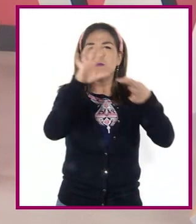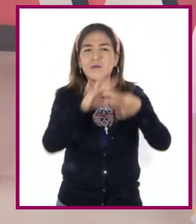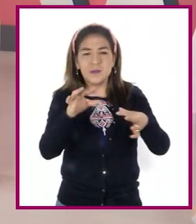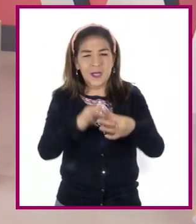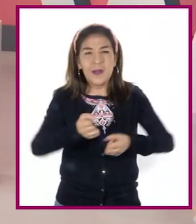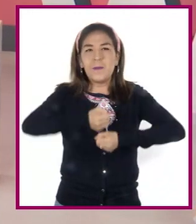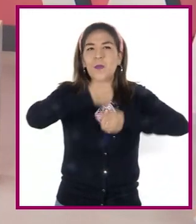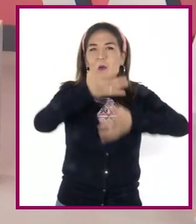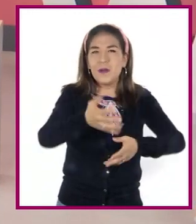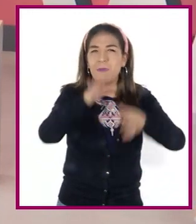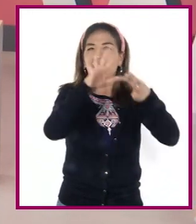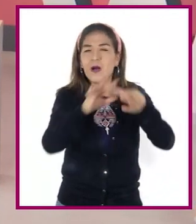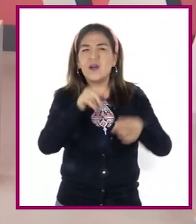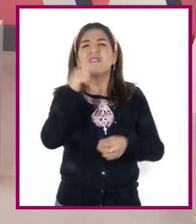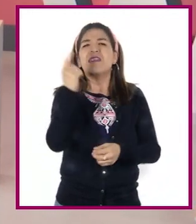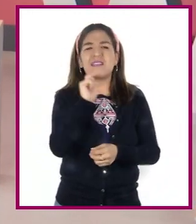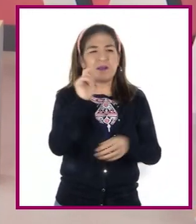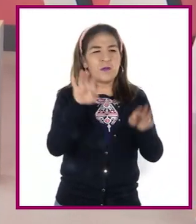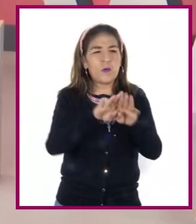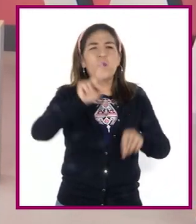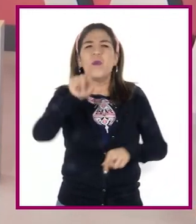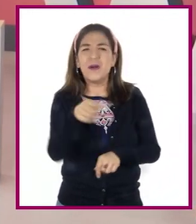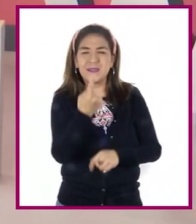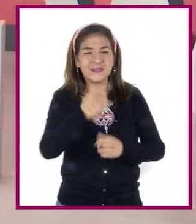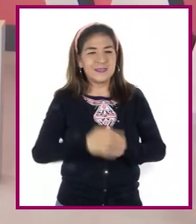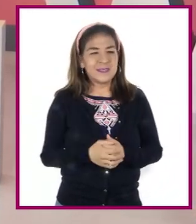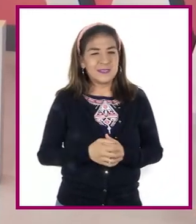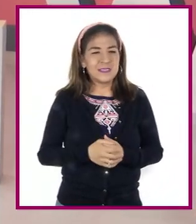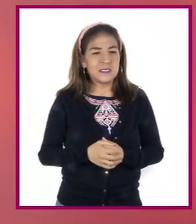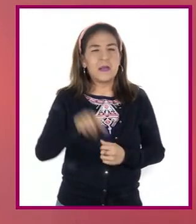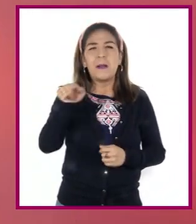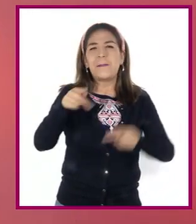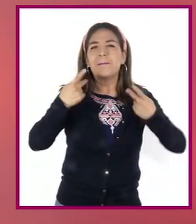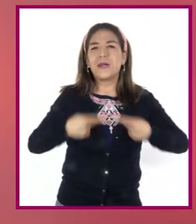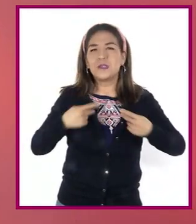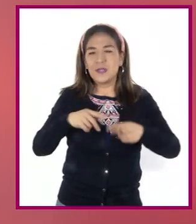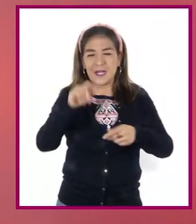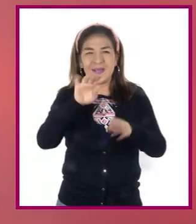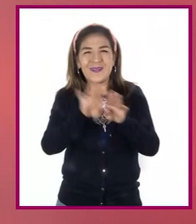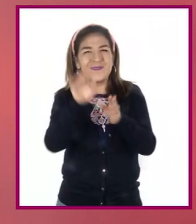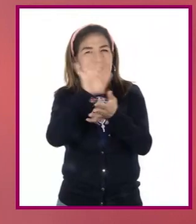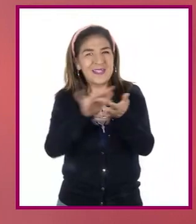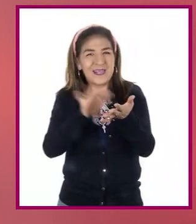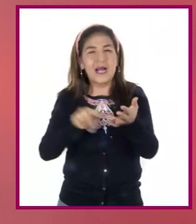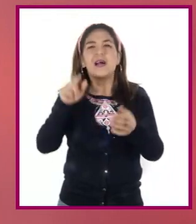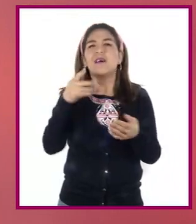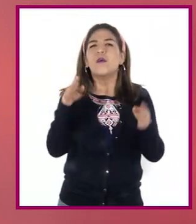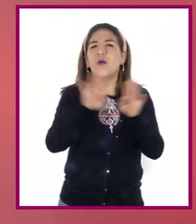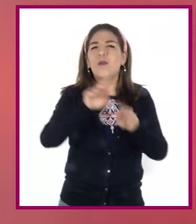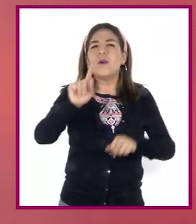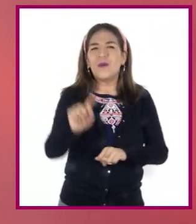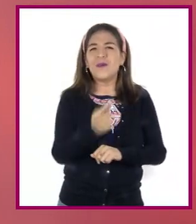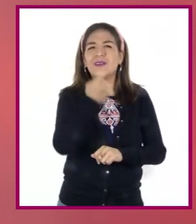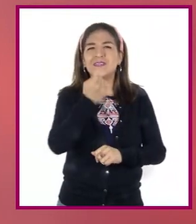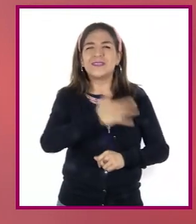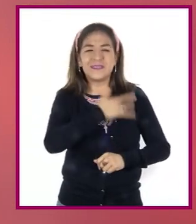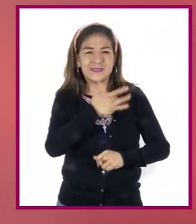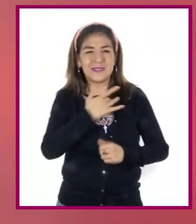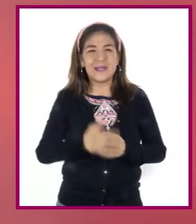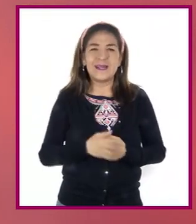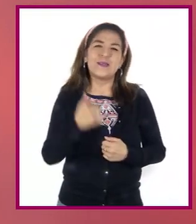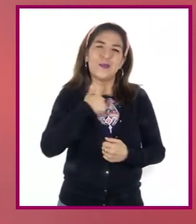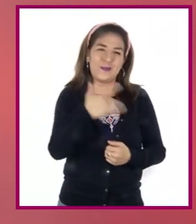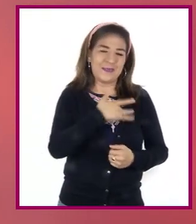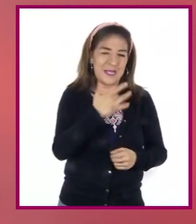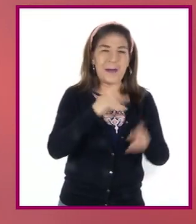poema? 3. ¿Cómo se sienten los personajes? A mí me dio paz y tranquilidad, profesora, porque utiliza